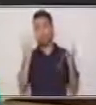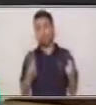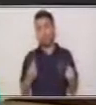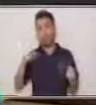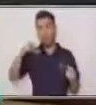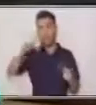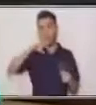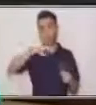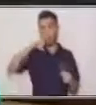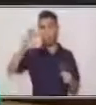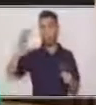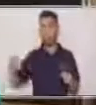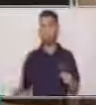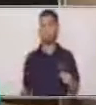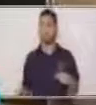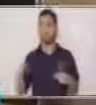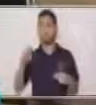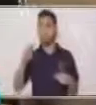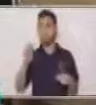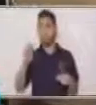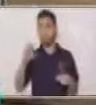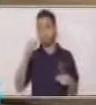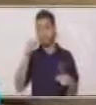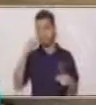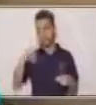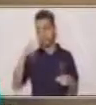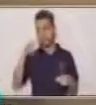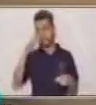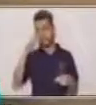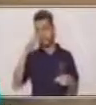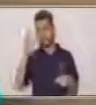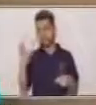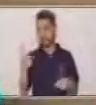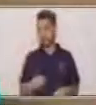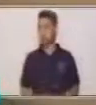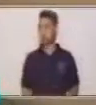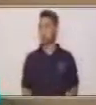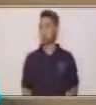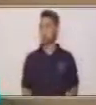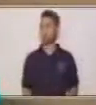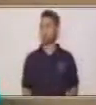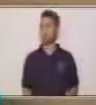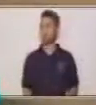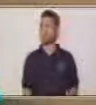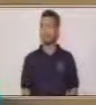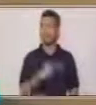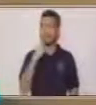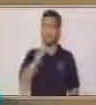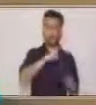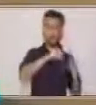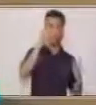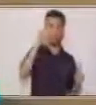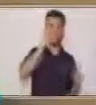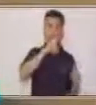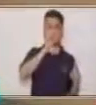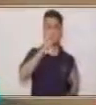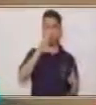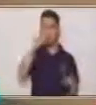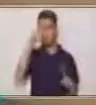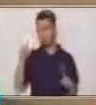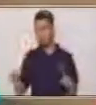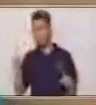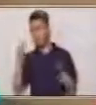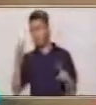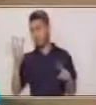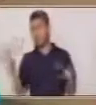perímetro. Ok, dijimos que entonces este lado de acá tenía 25, este también tiene 25 y el